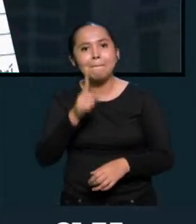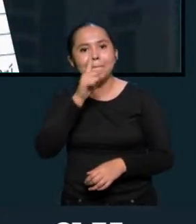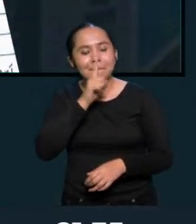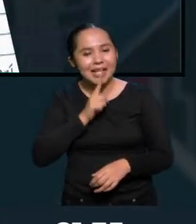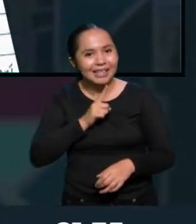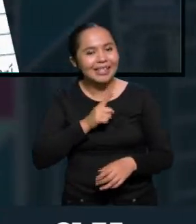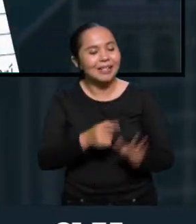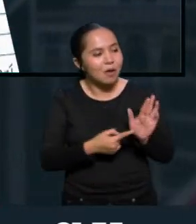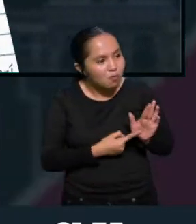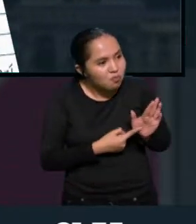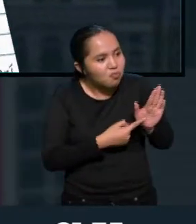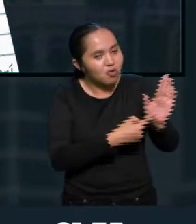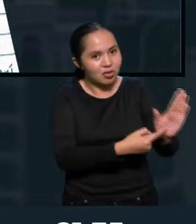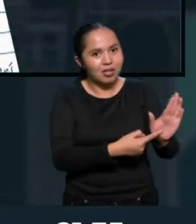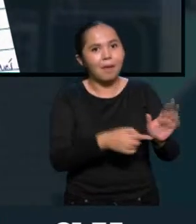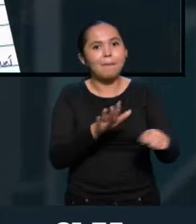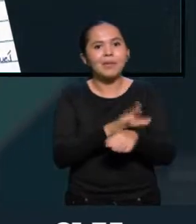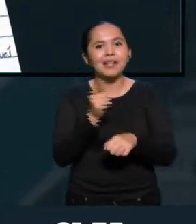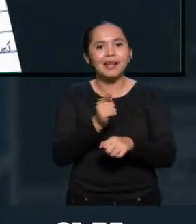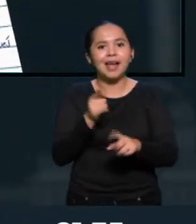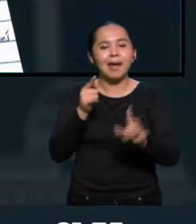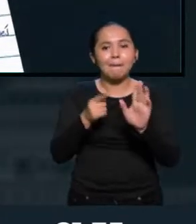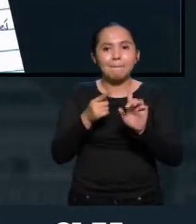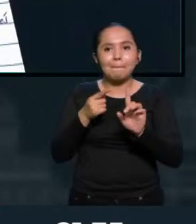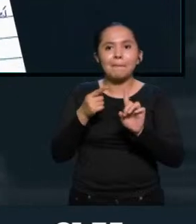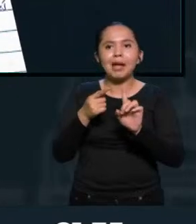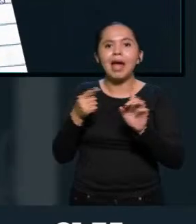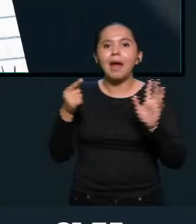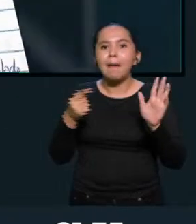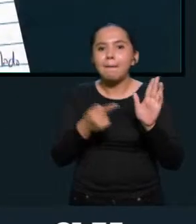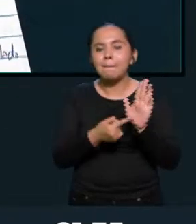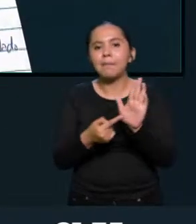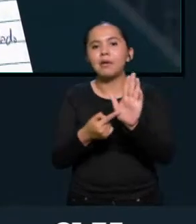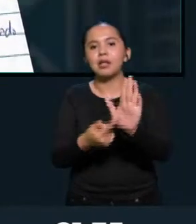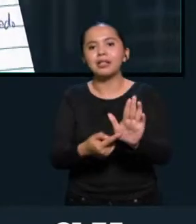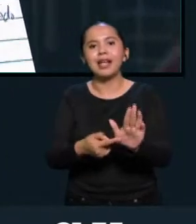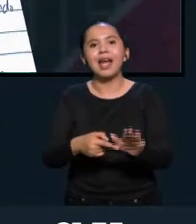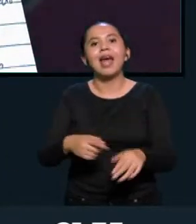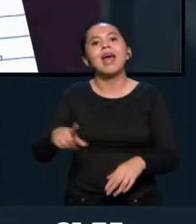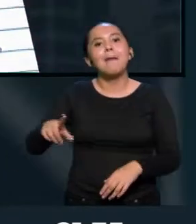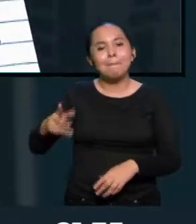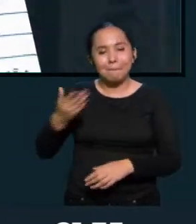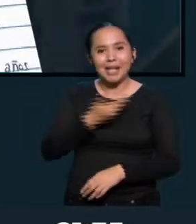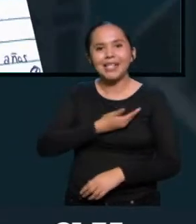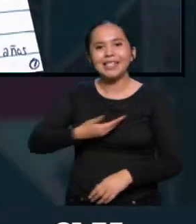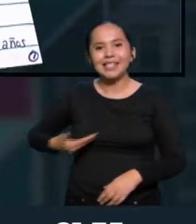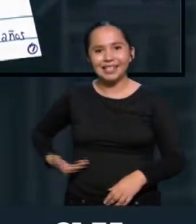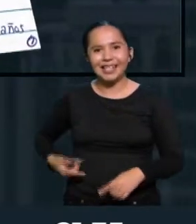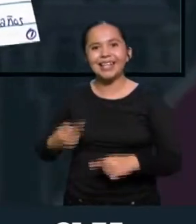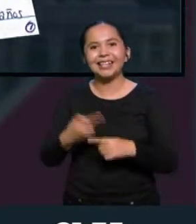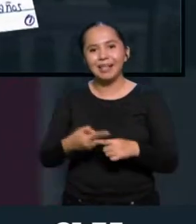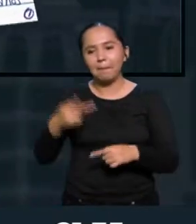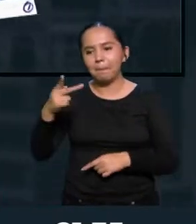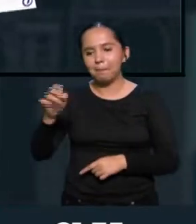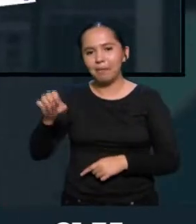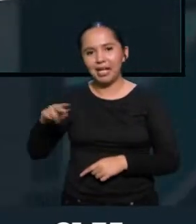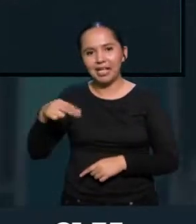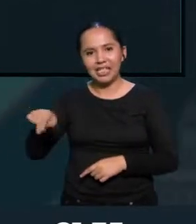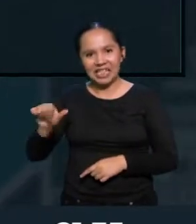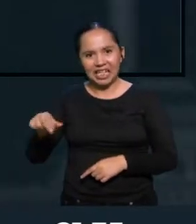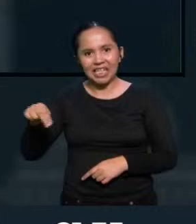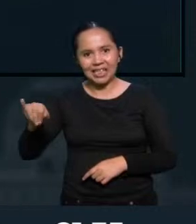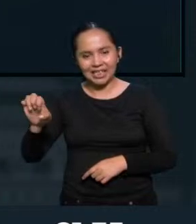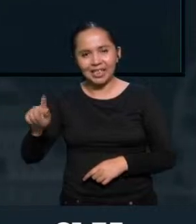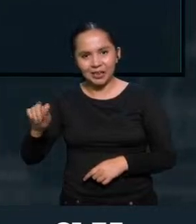porque el señalamiento fue directamente para quien era presidente de México en ese entonces, que era Enrique Peña Nieto. Hay que recordar,